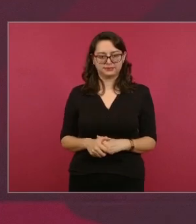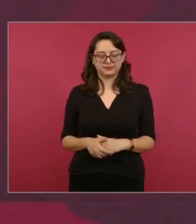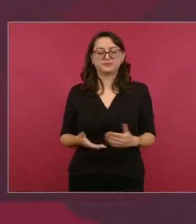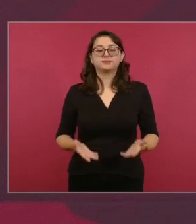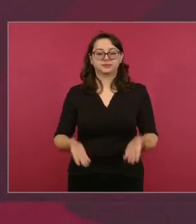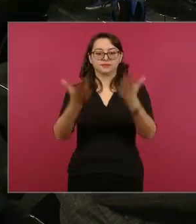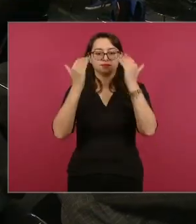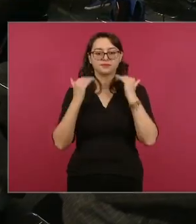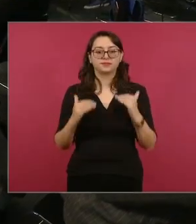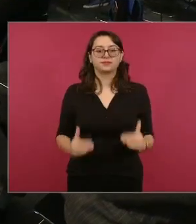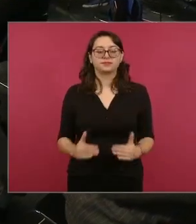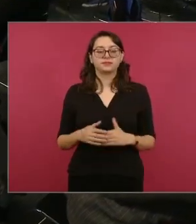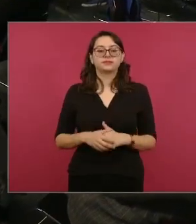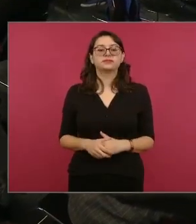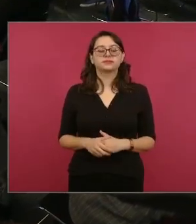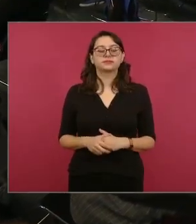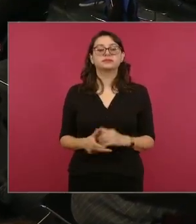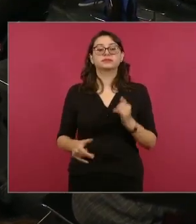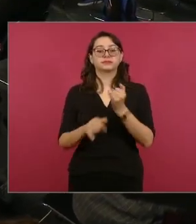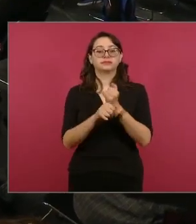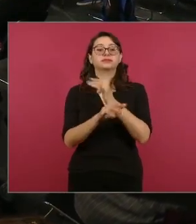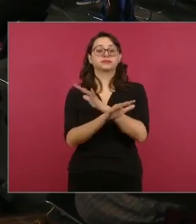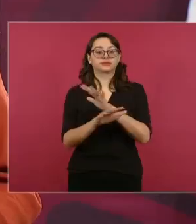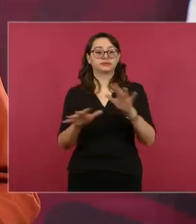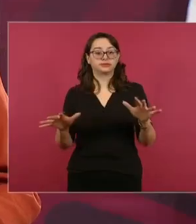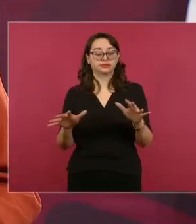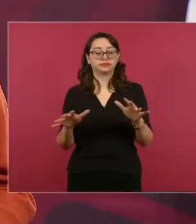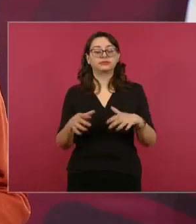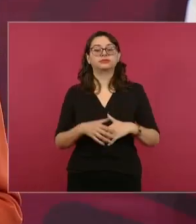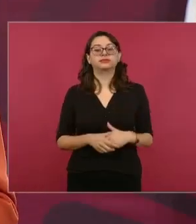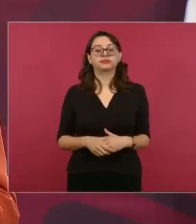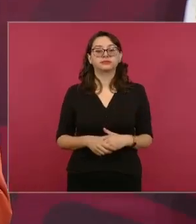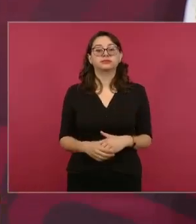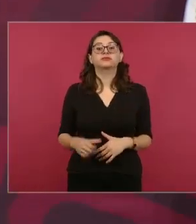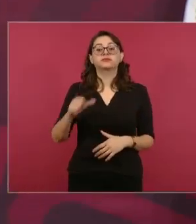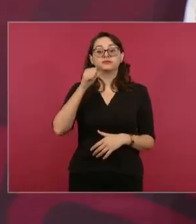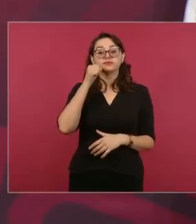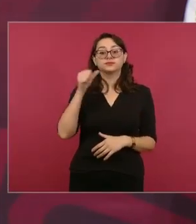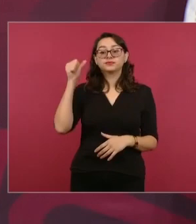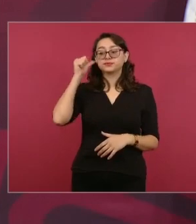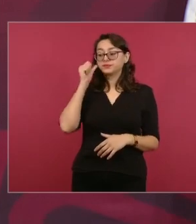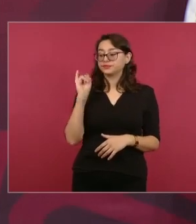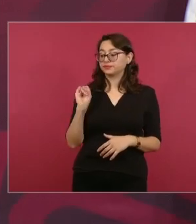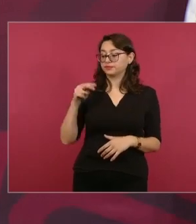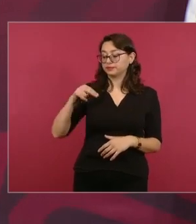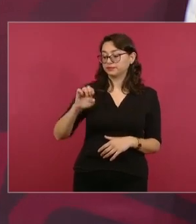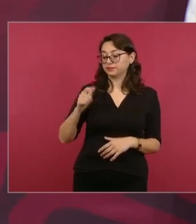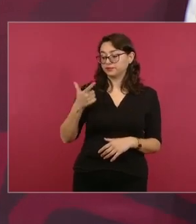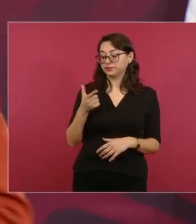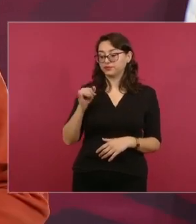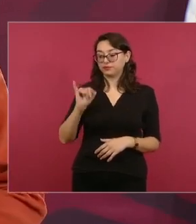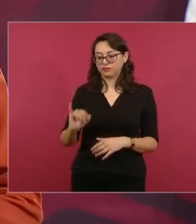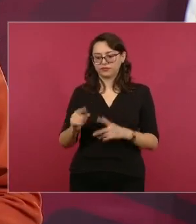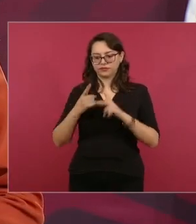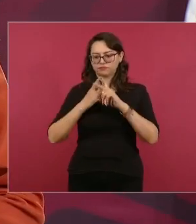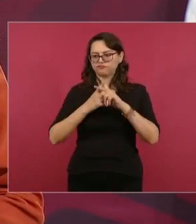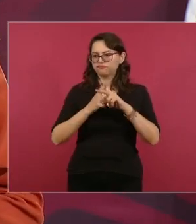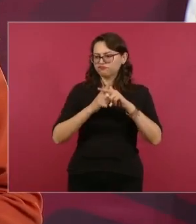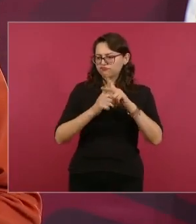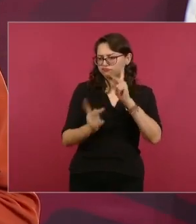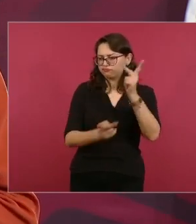pasando ahora a informar que el día de ayer el INEGI publicó una encuesta nacional